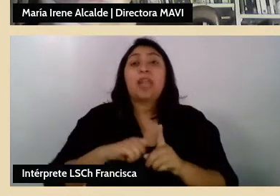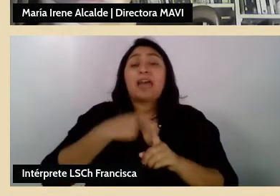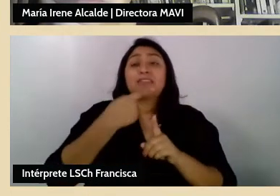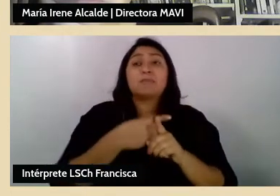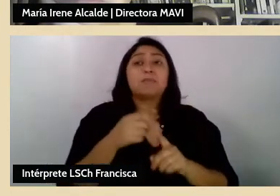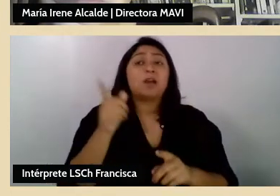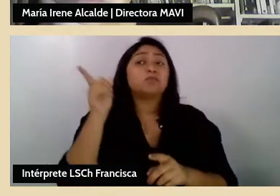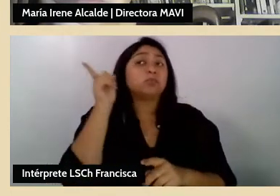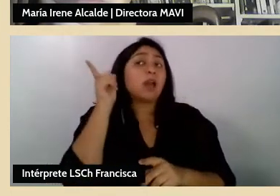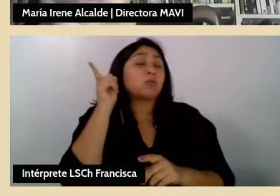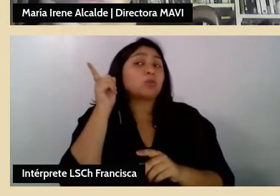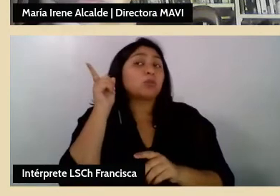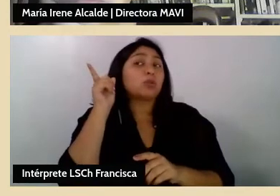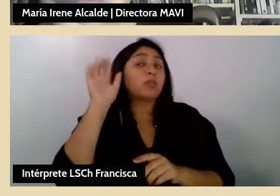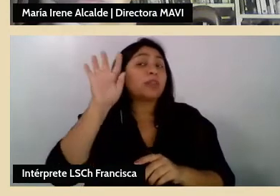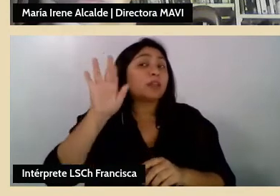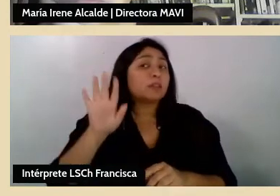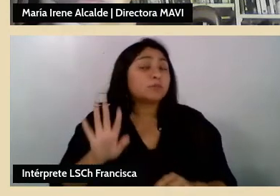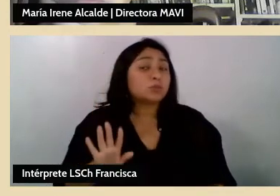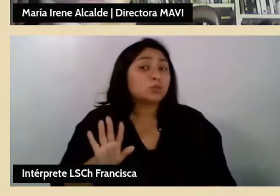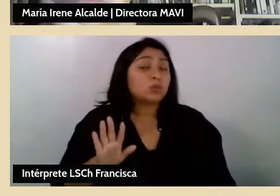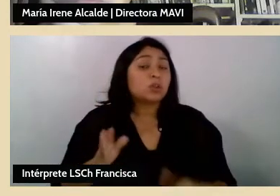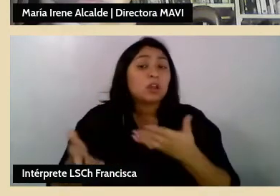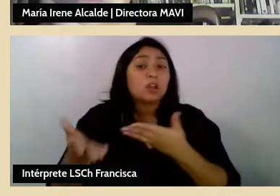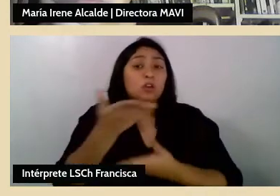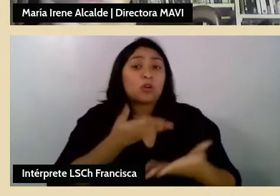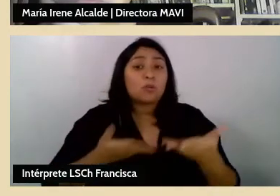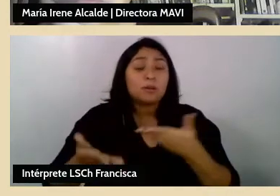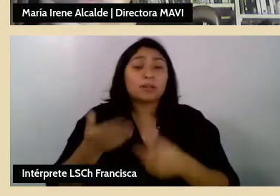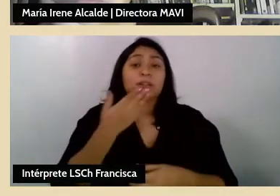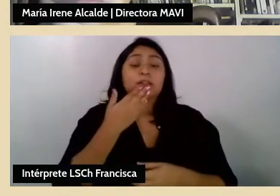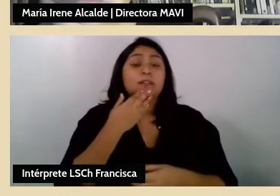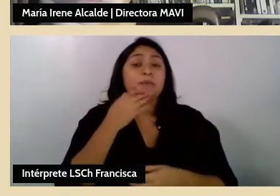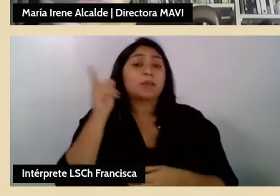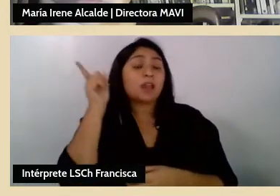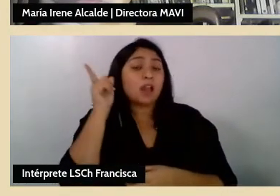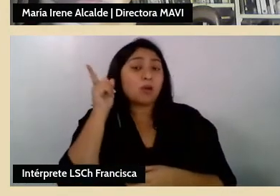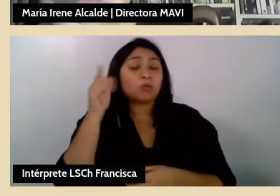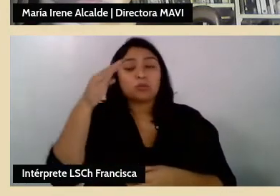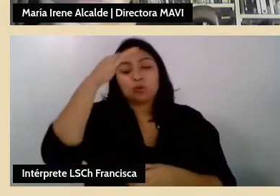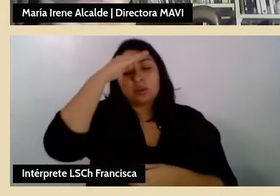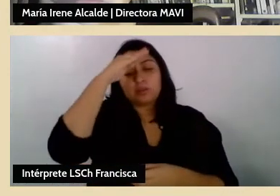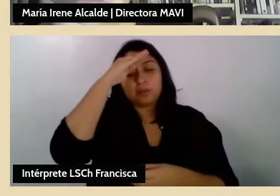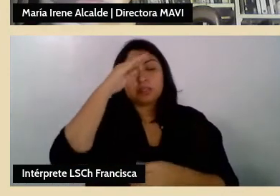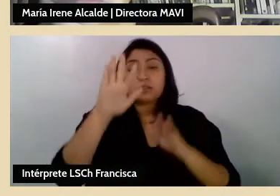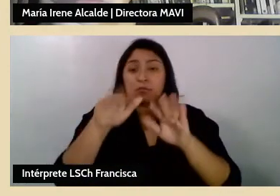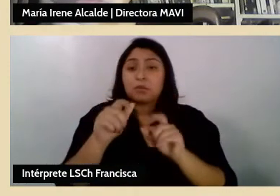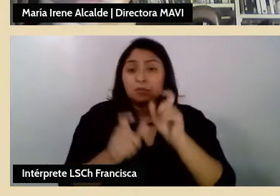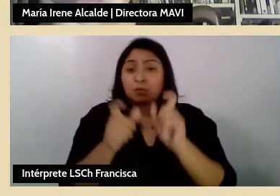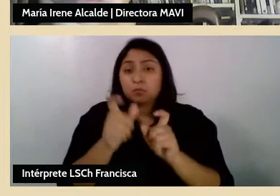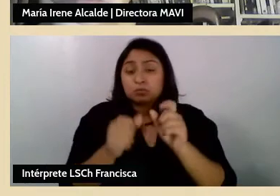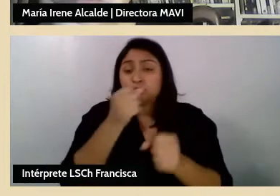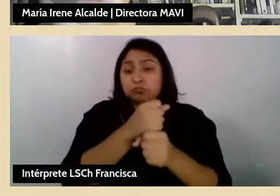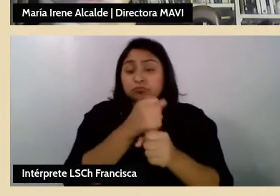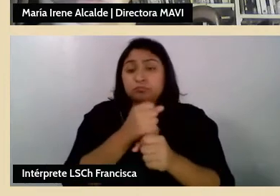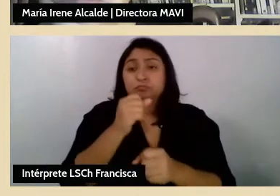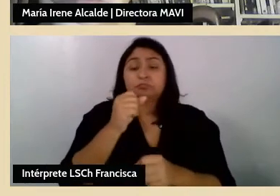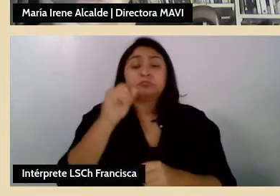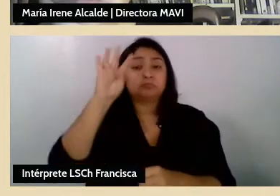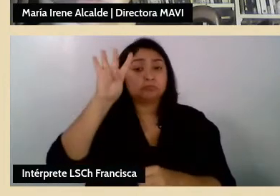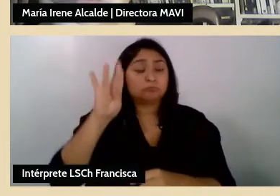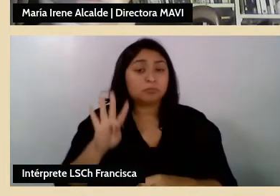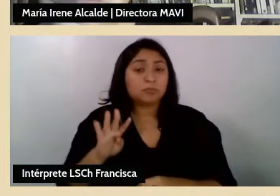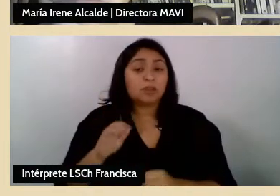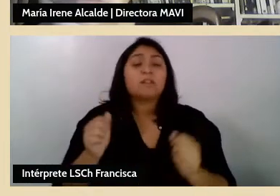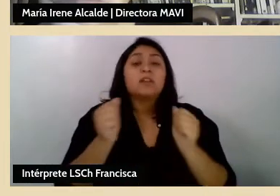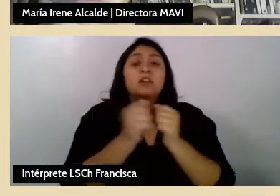el compartir a través del audio la experiencia de las mismas personas que trabajan en el museo con respecto a la